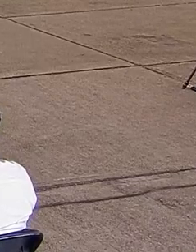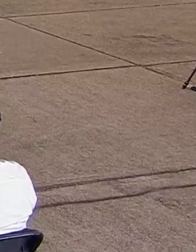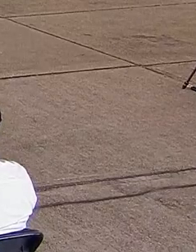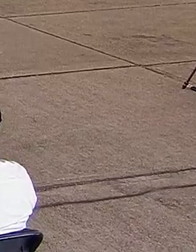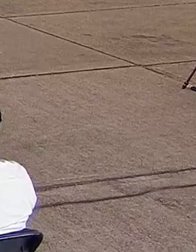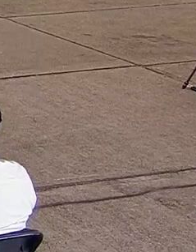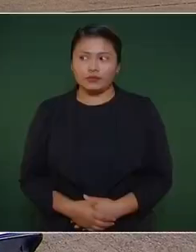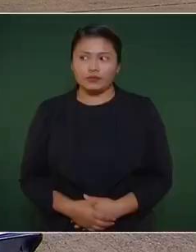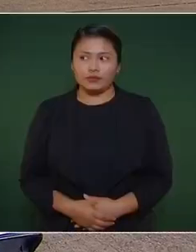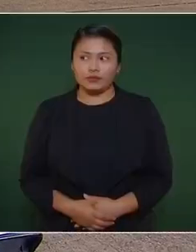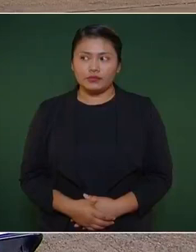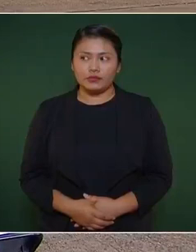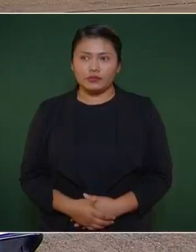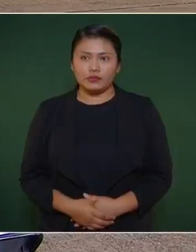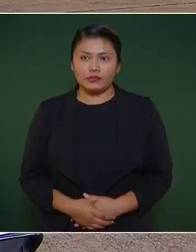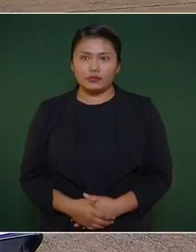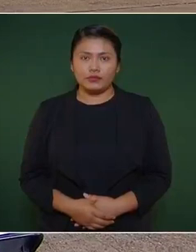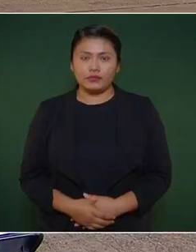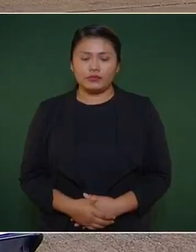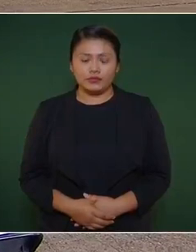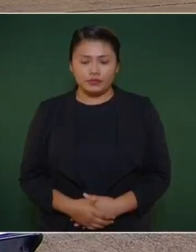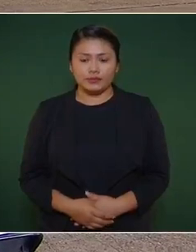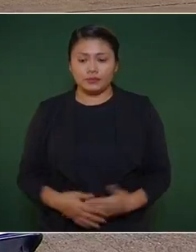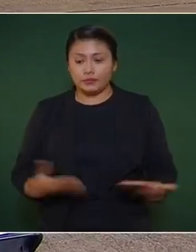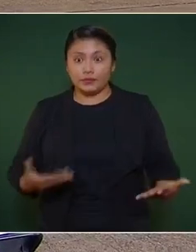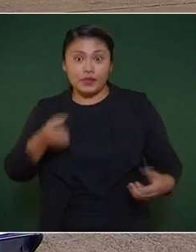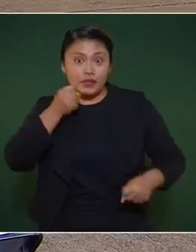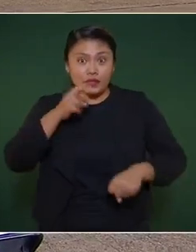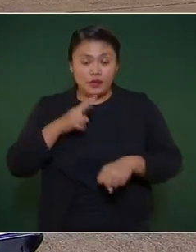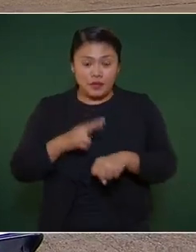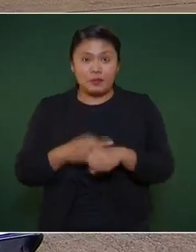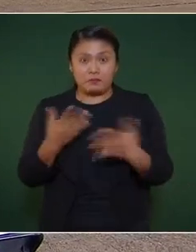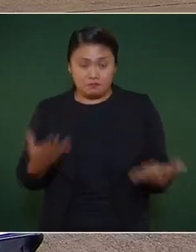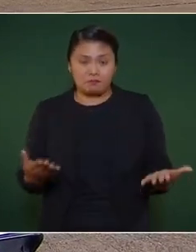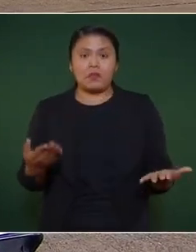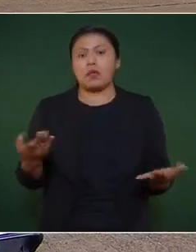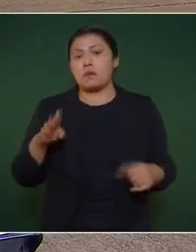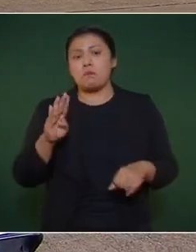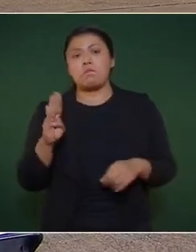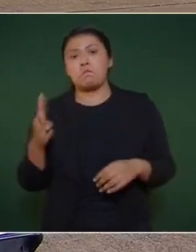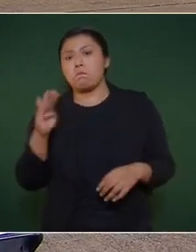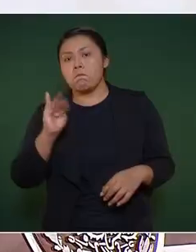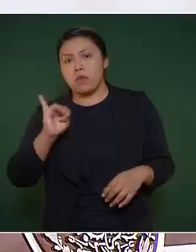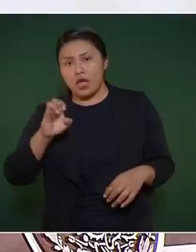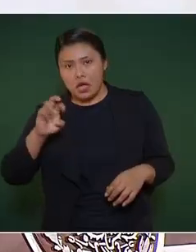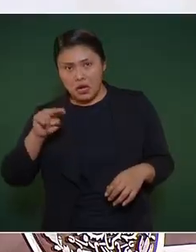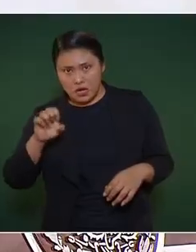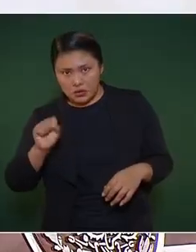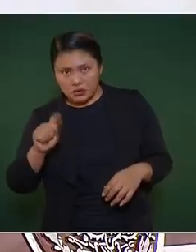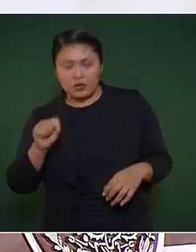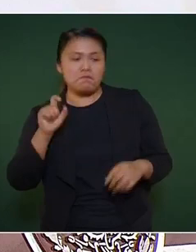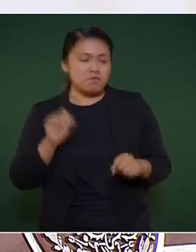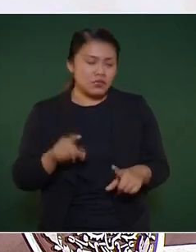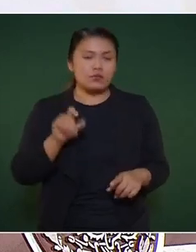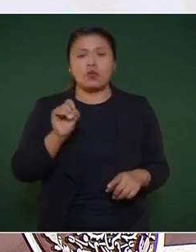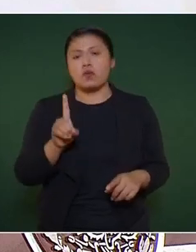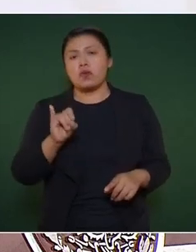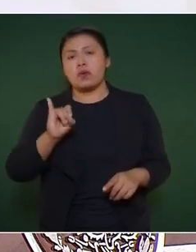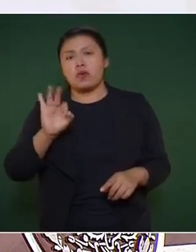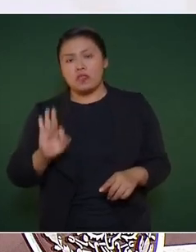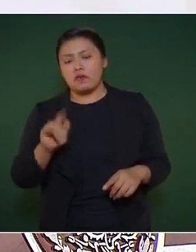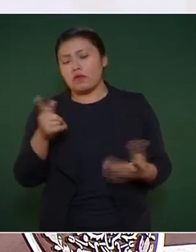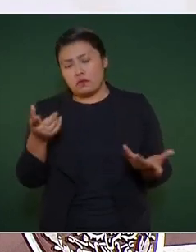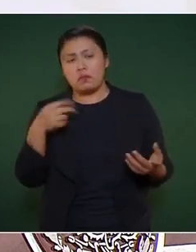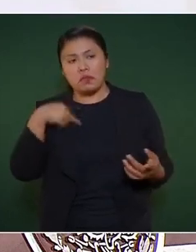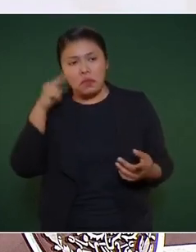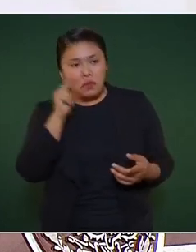la Secretaría de Salud del Estado, Bienestar también y el DIF. Ahí podemos ver las consultas